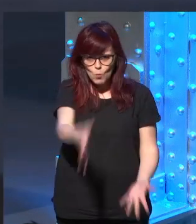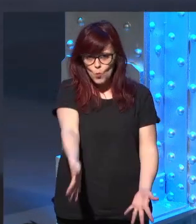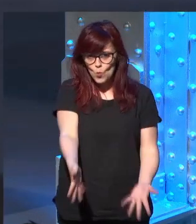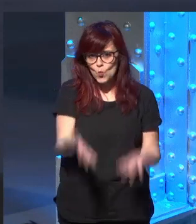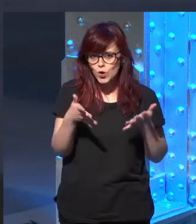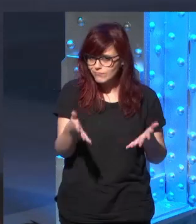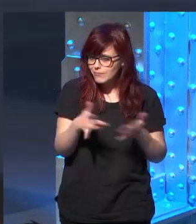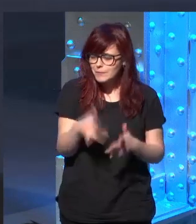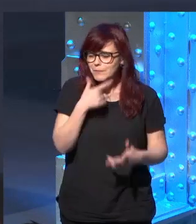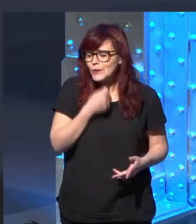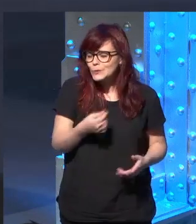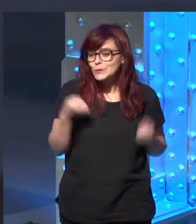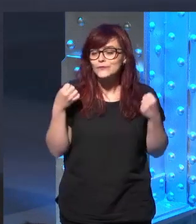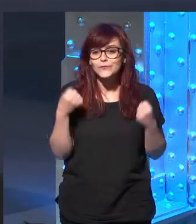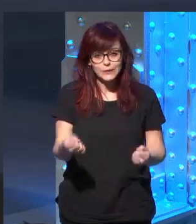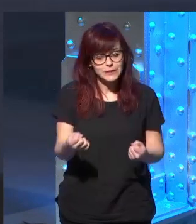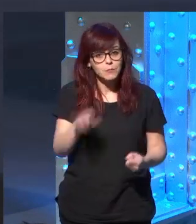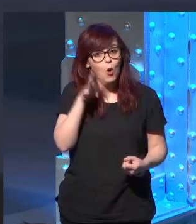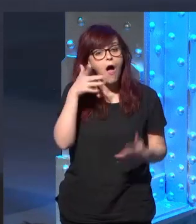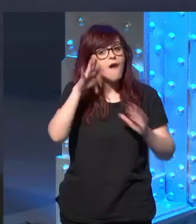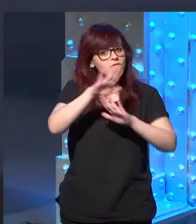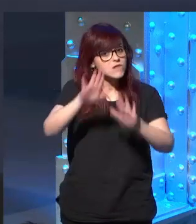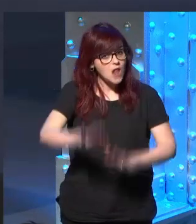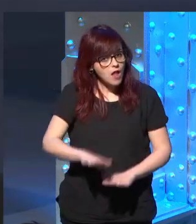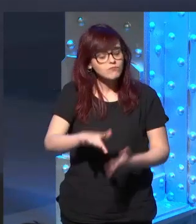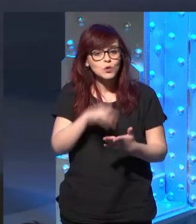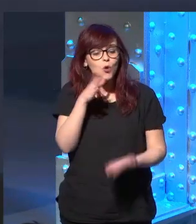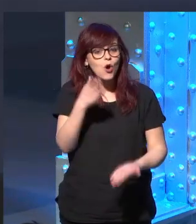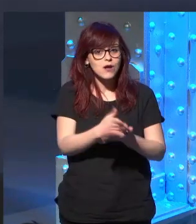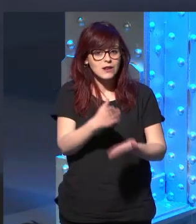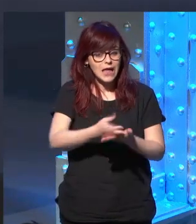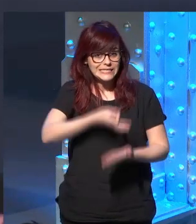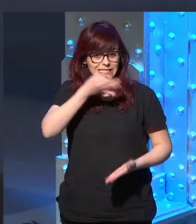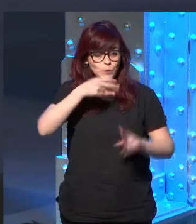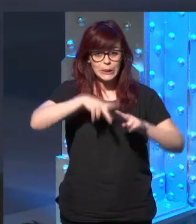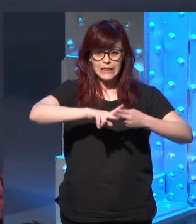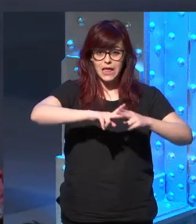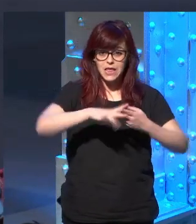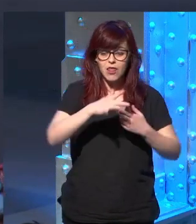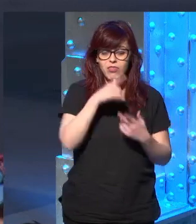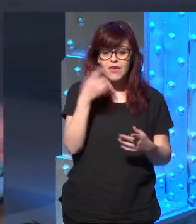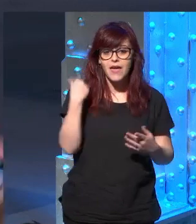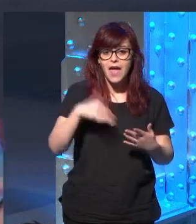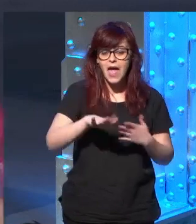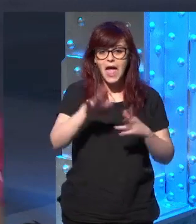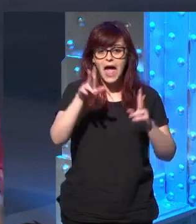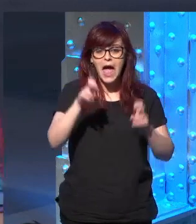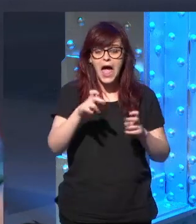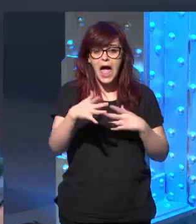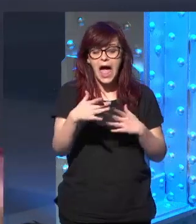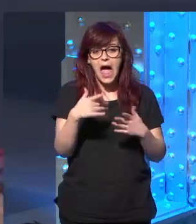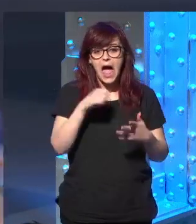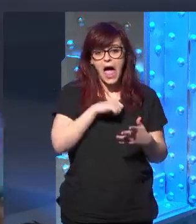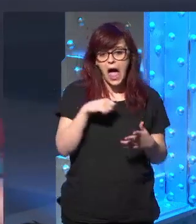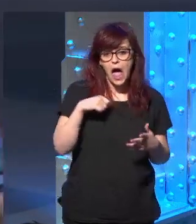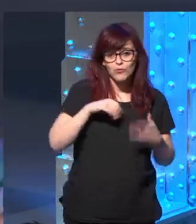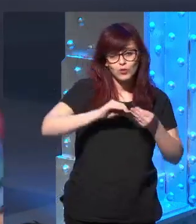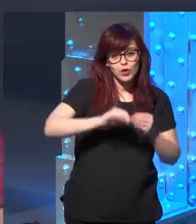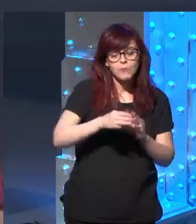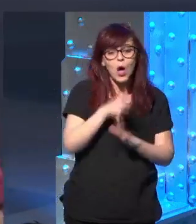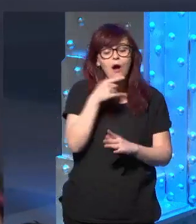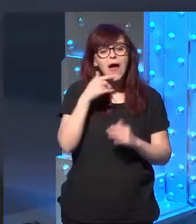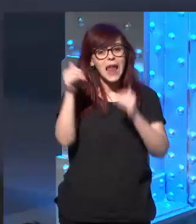apasionando, me gusta muchísimo, porque al final doy un taller de autoficción, lo he dado en distintos, pues en La